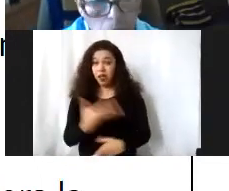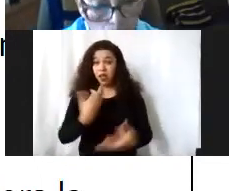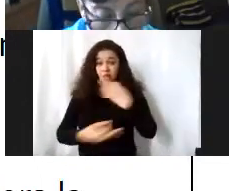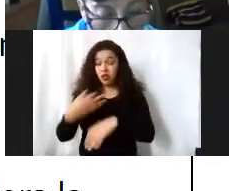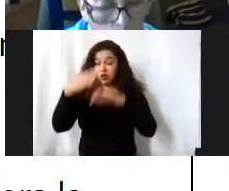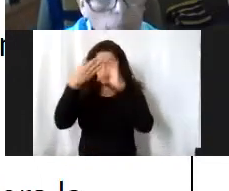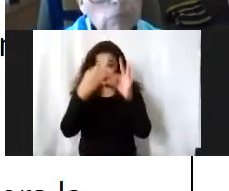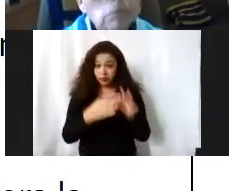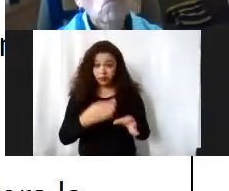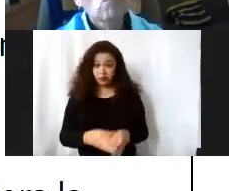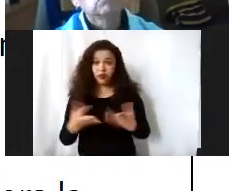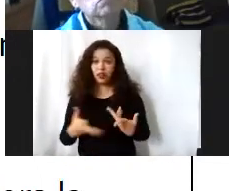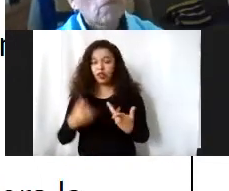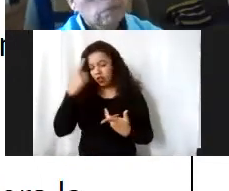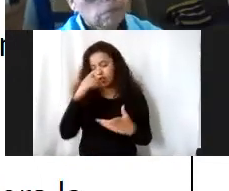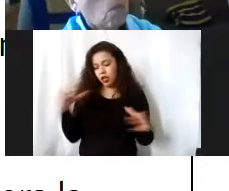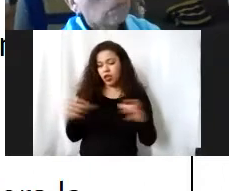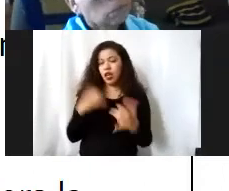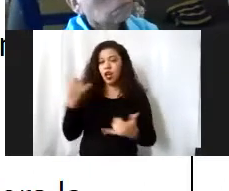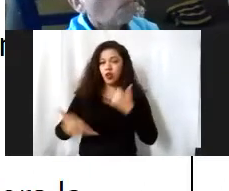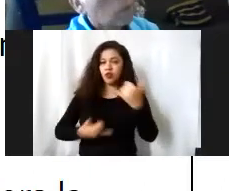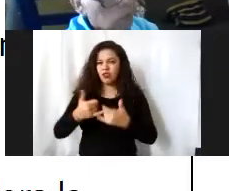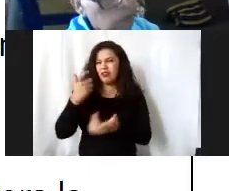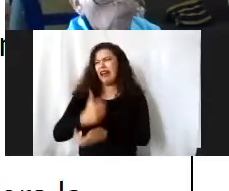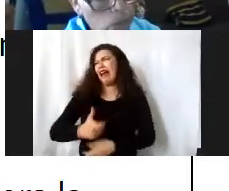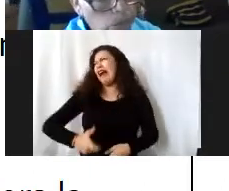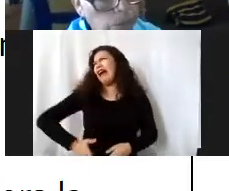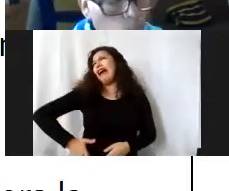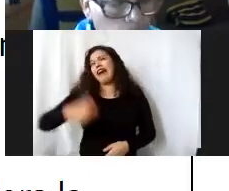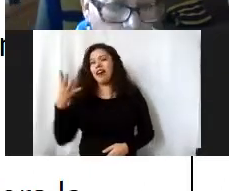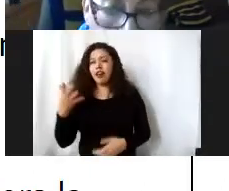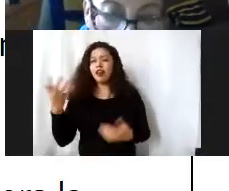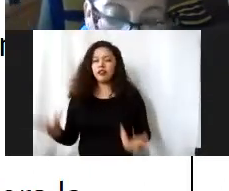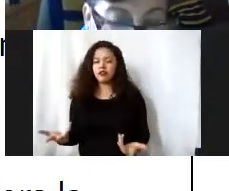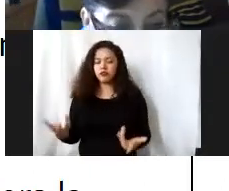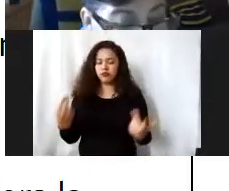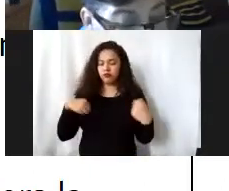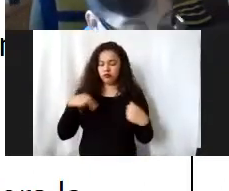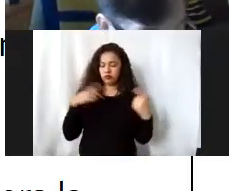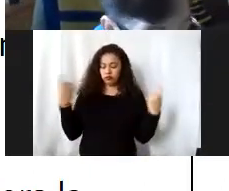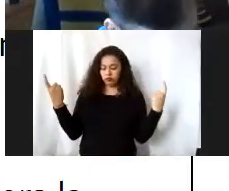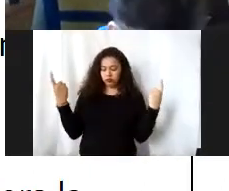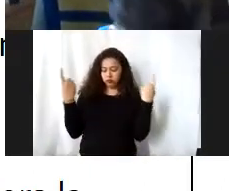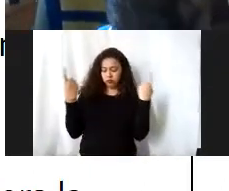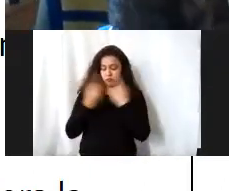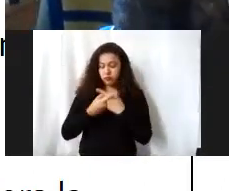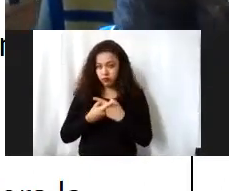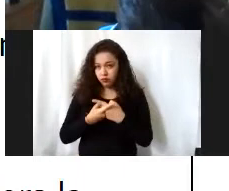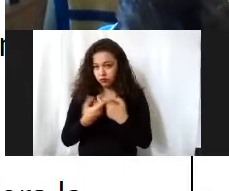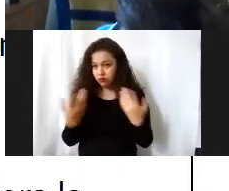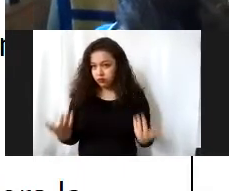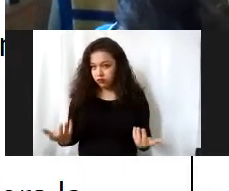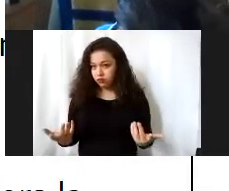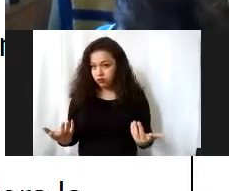vemos consolas de videos carísimas, y entonces eso nos hace revalorar